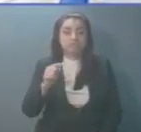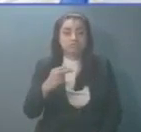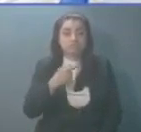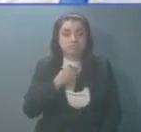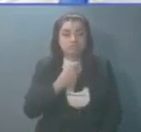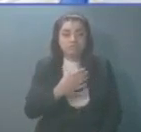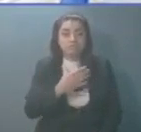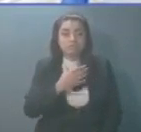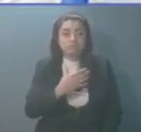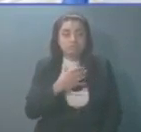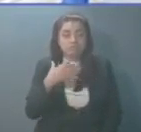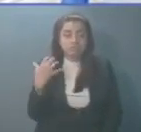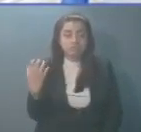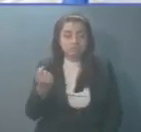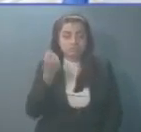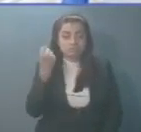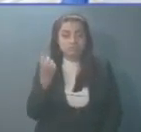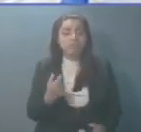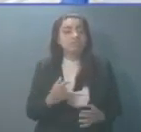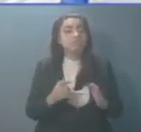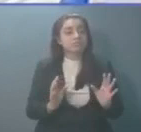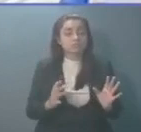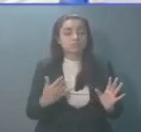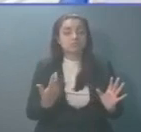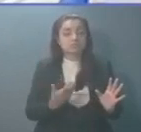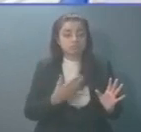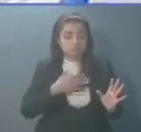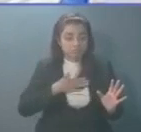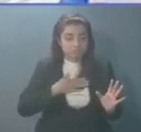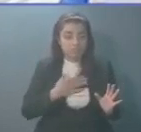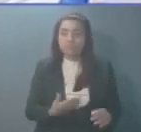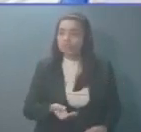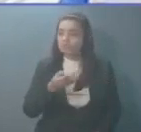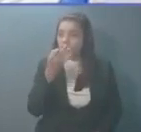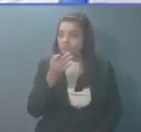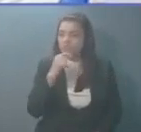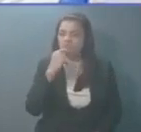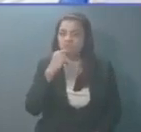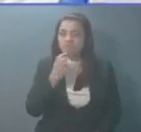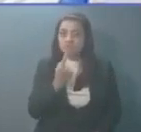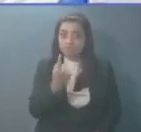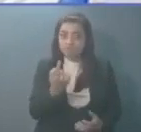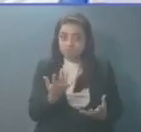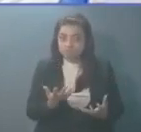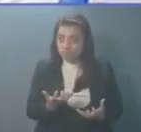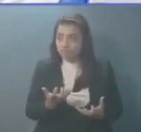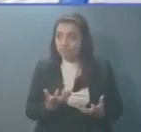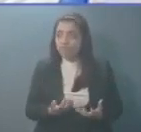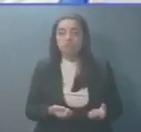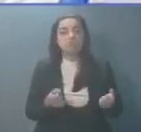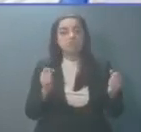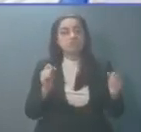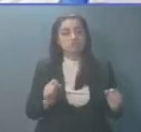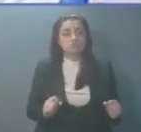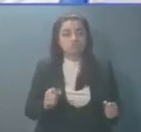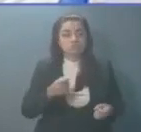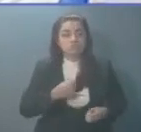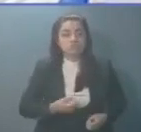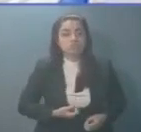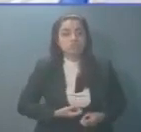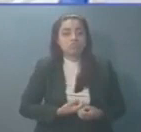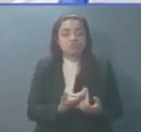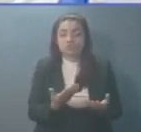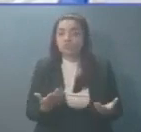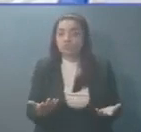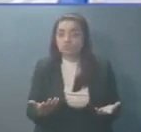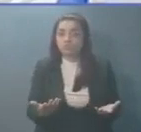costado lograrlo, pero lo tenemos. Aquí quien quiera puede expresarse y decir lo que